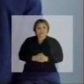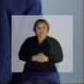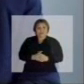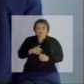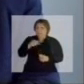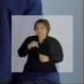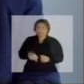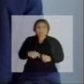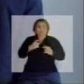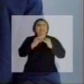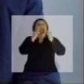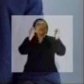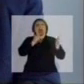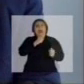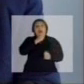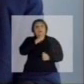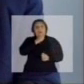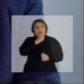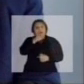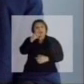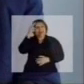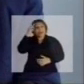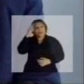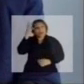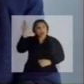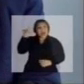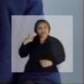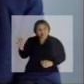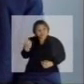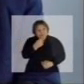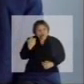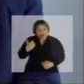Hoy en el Día de los Abuelos habría que recordar que cuando éramos jóvenes